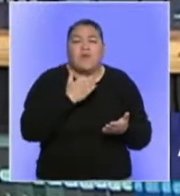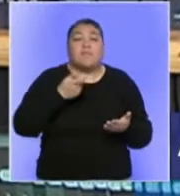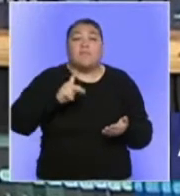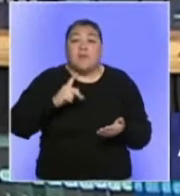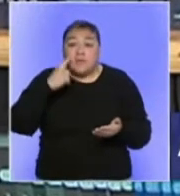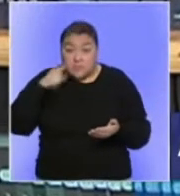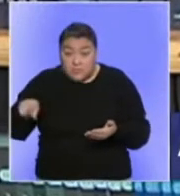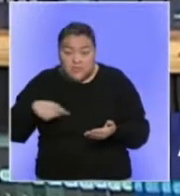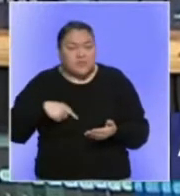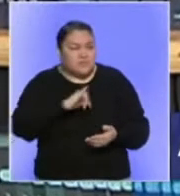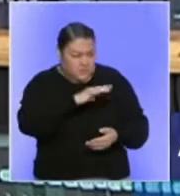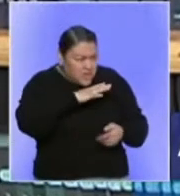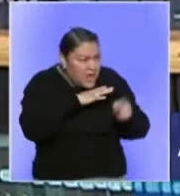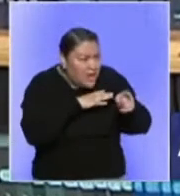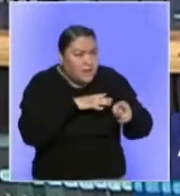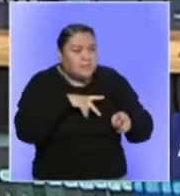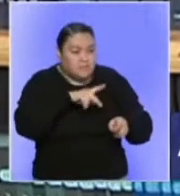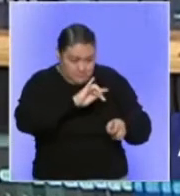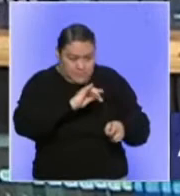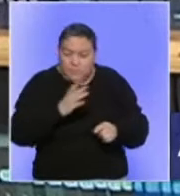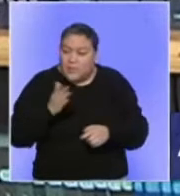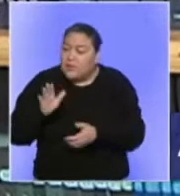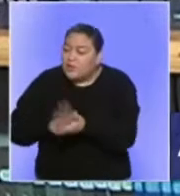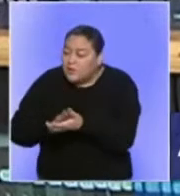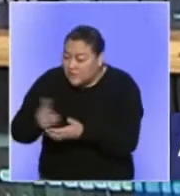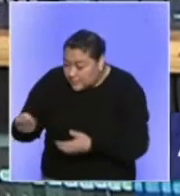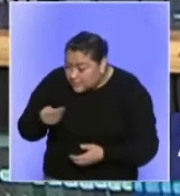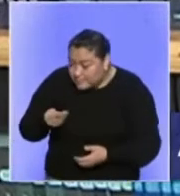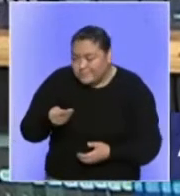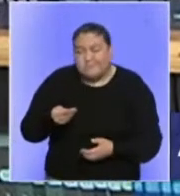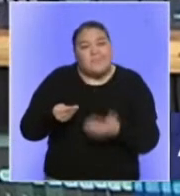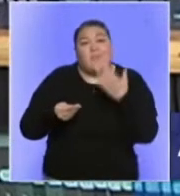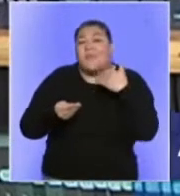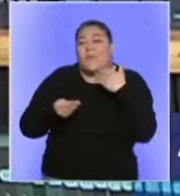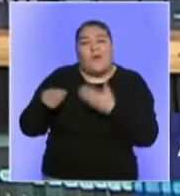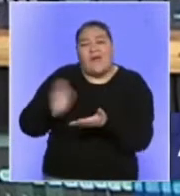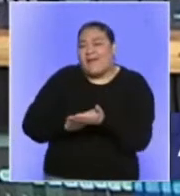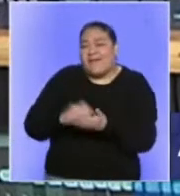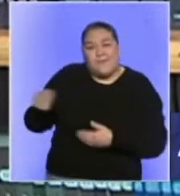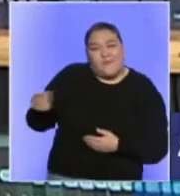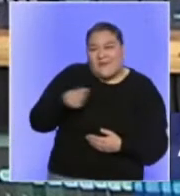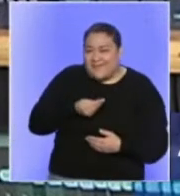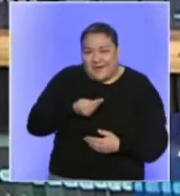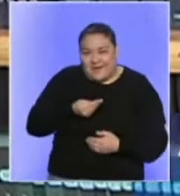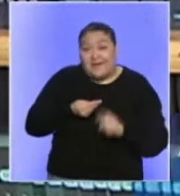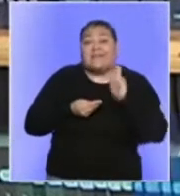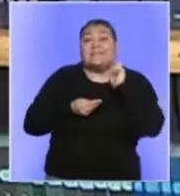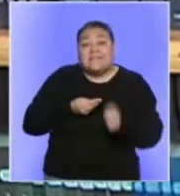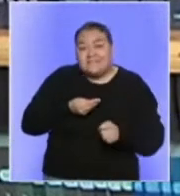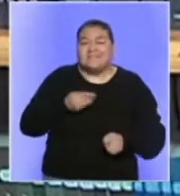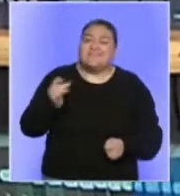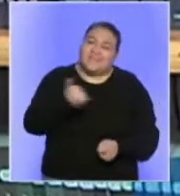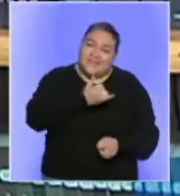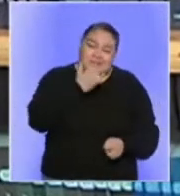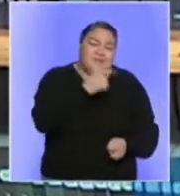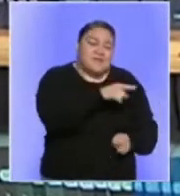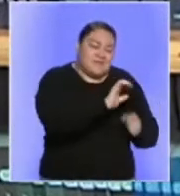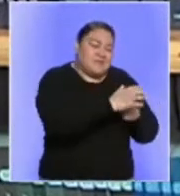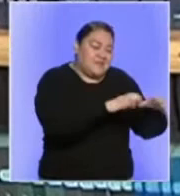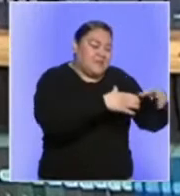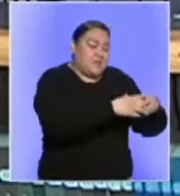fue correcto que se decretara el ine de esta conducta en consecuencia se propone confirmar la resolución impugnada